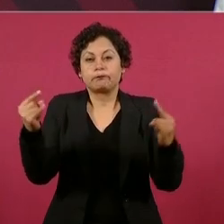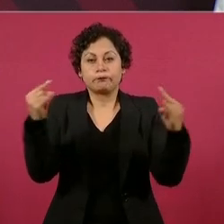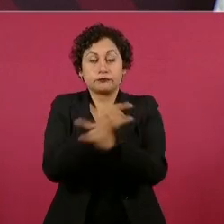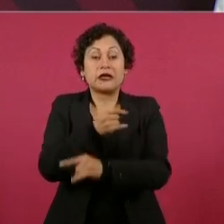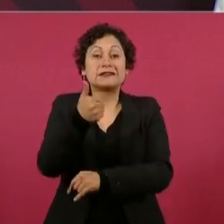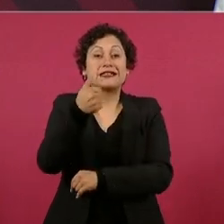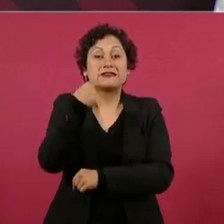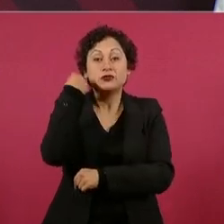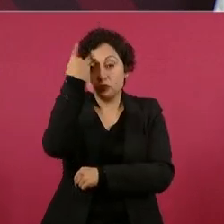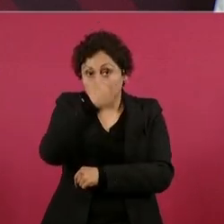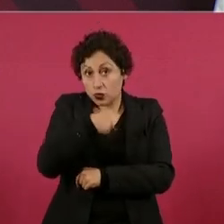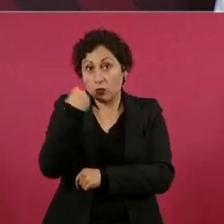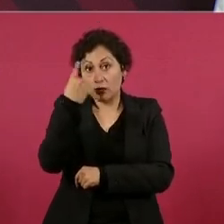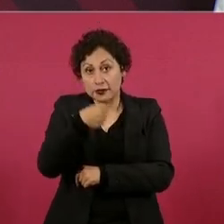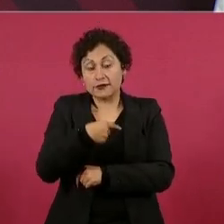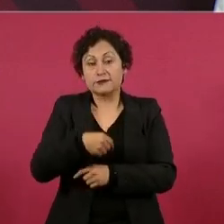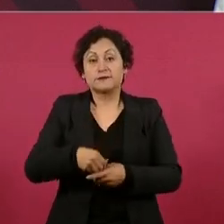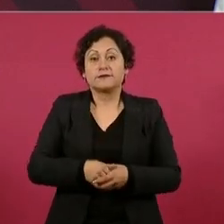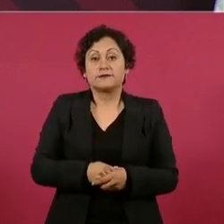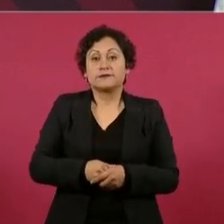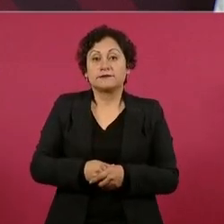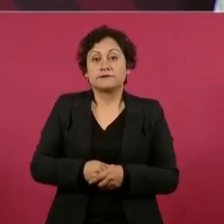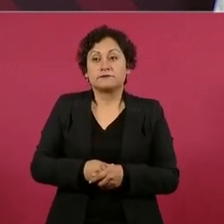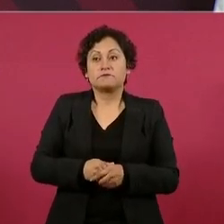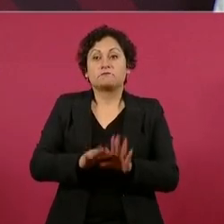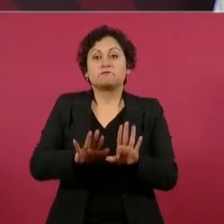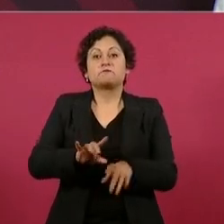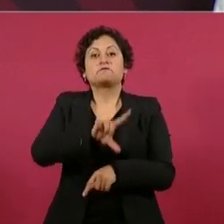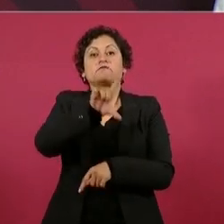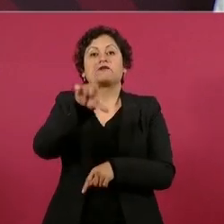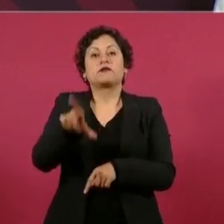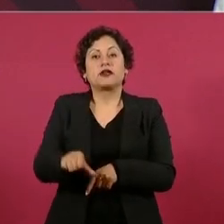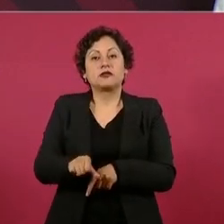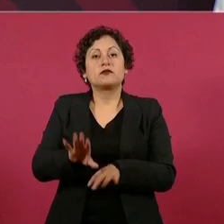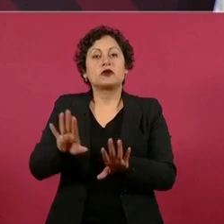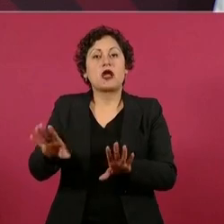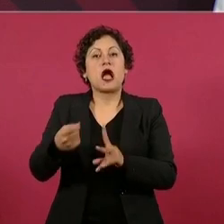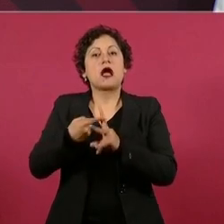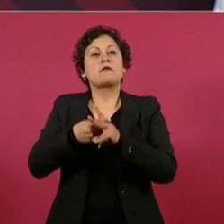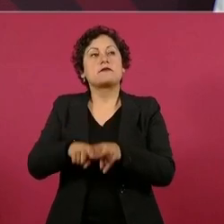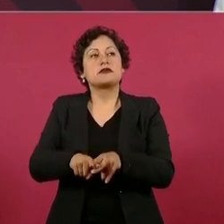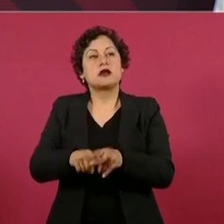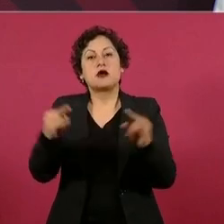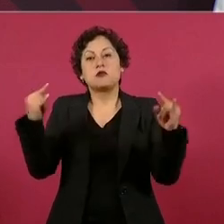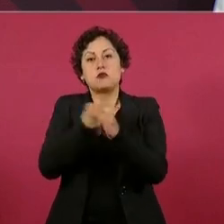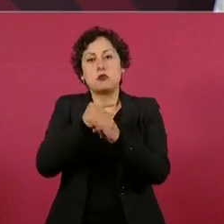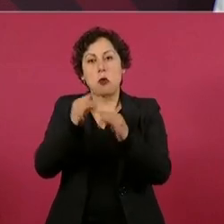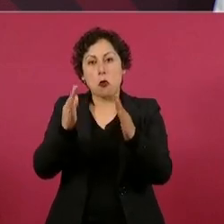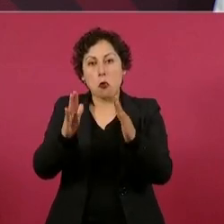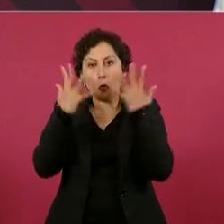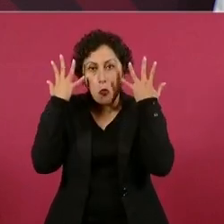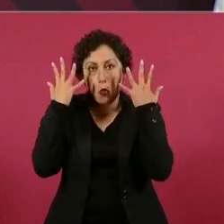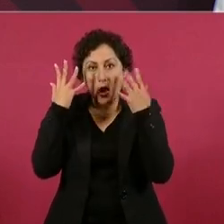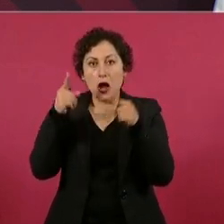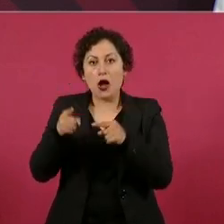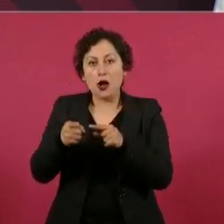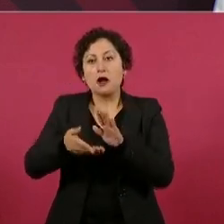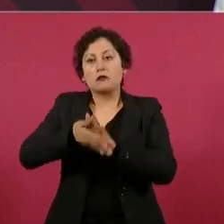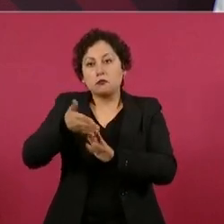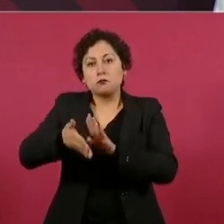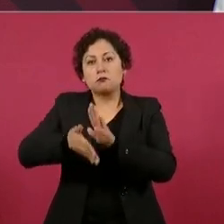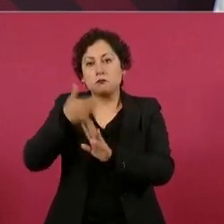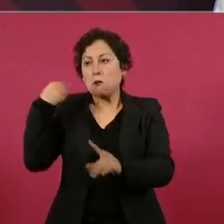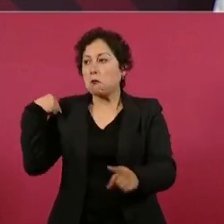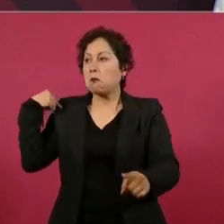y empezaron a construir una autopista, no la terminaban, y ahora se